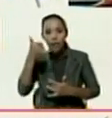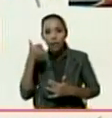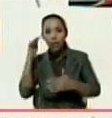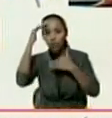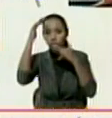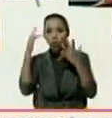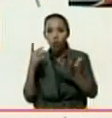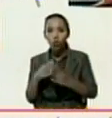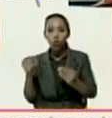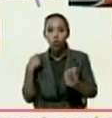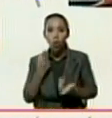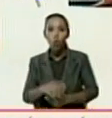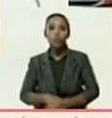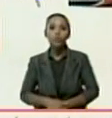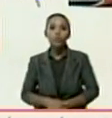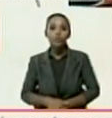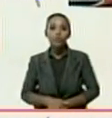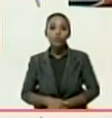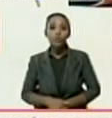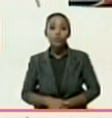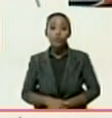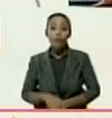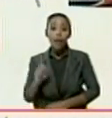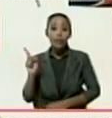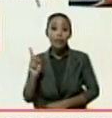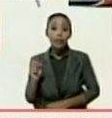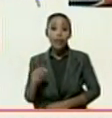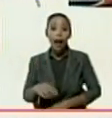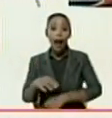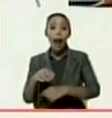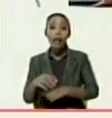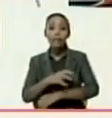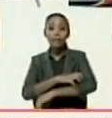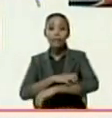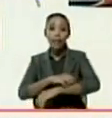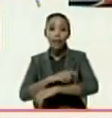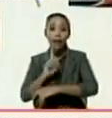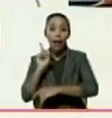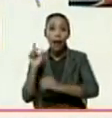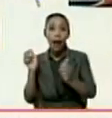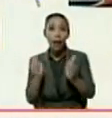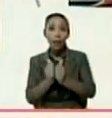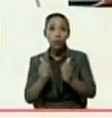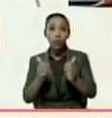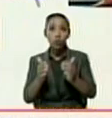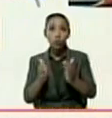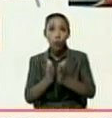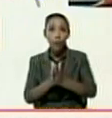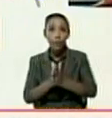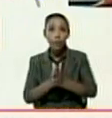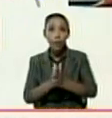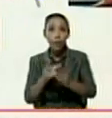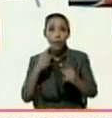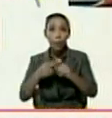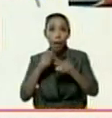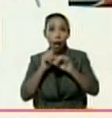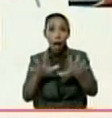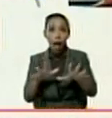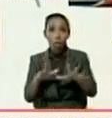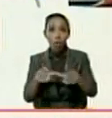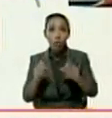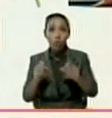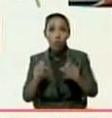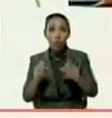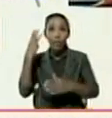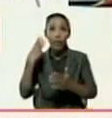Puerto Ordaz, Ciudad Bolívar y El Tigre, atendiendo un plan de averías en el estado Zulia, desplegados en Naiguatá,